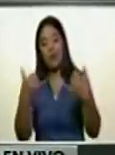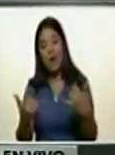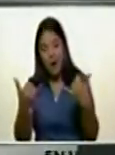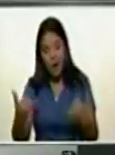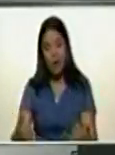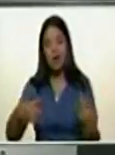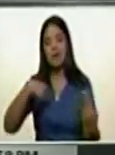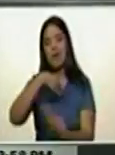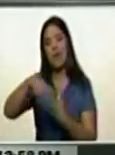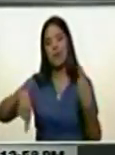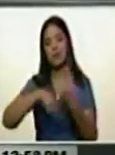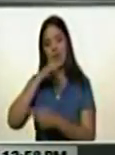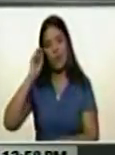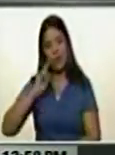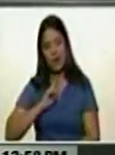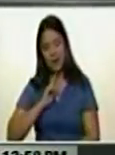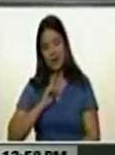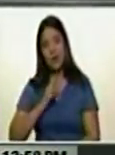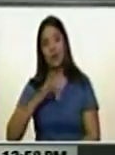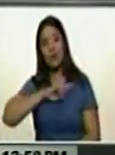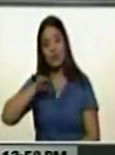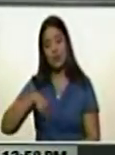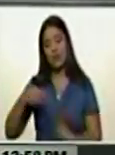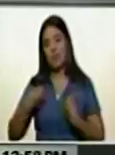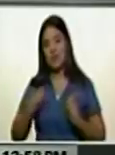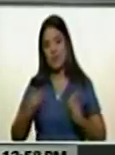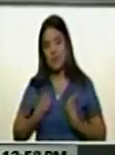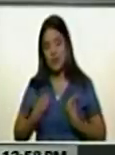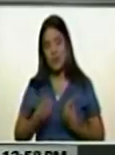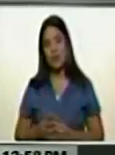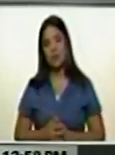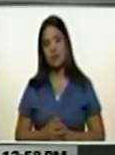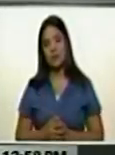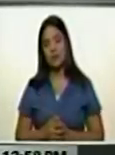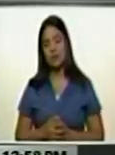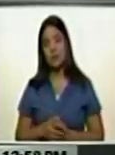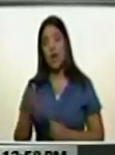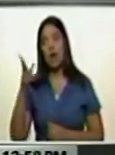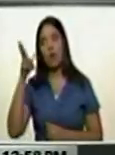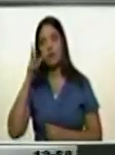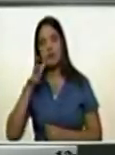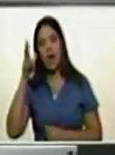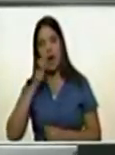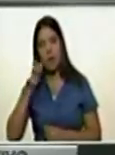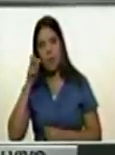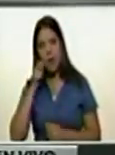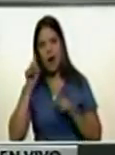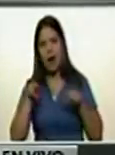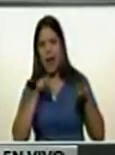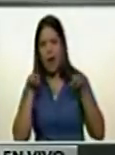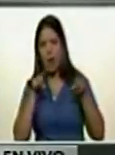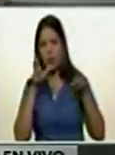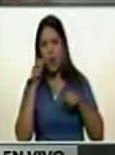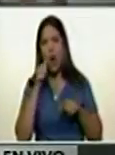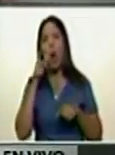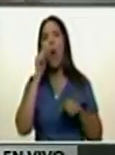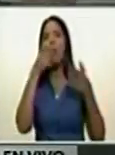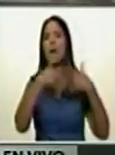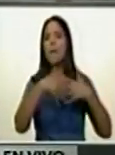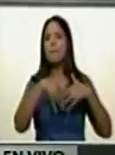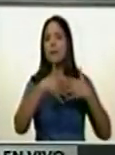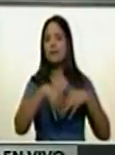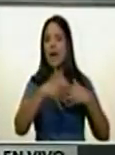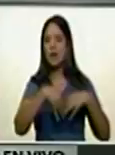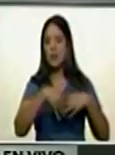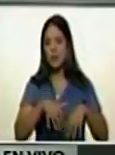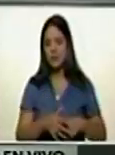revolución bolivariana que nosotros hemos vivido. Y en ese audio, el empresario de una de las